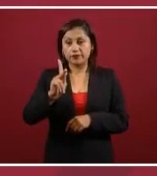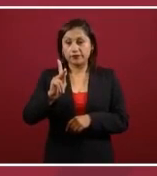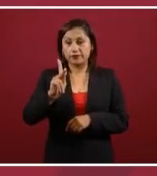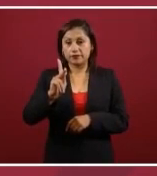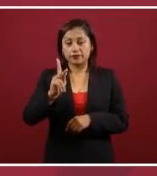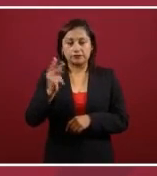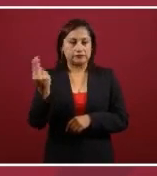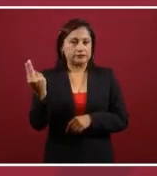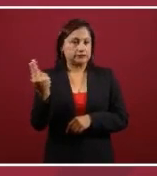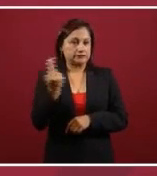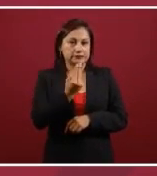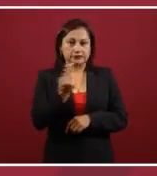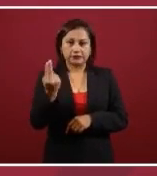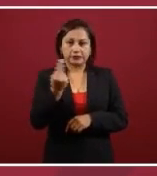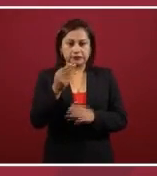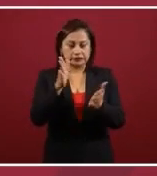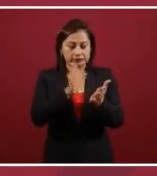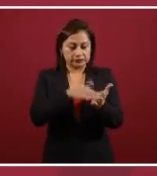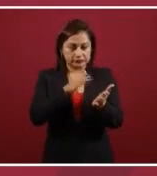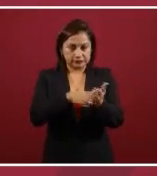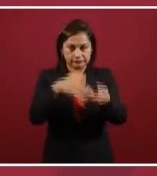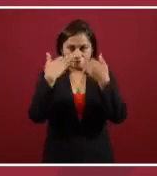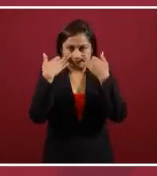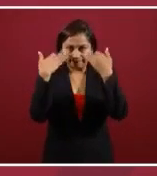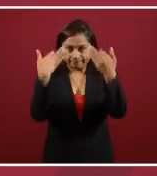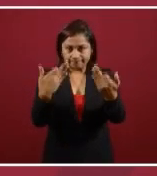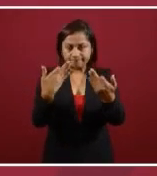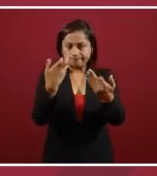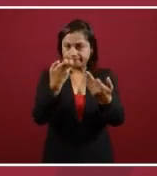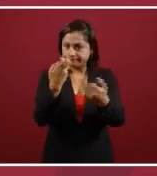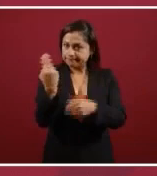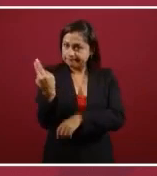contar con las pruebas, con los elementos de prueba.